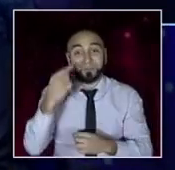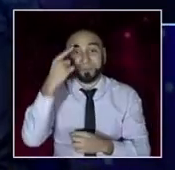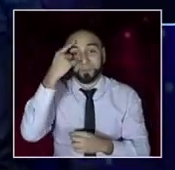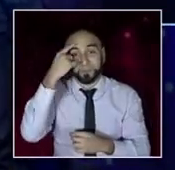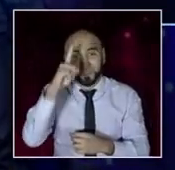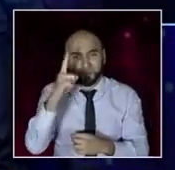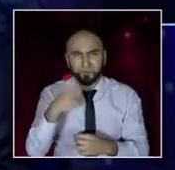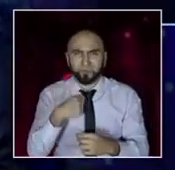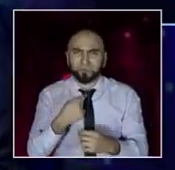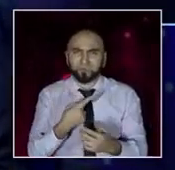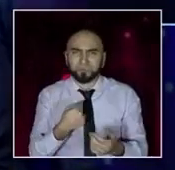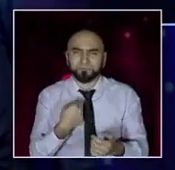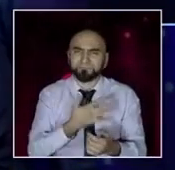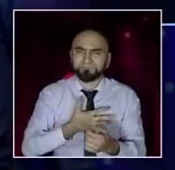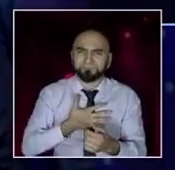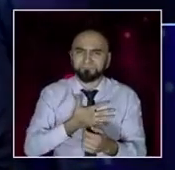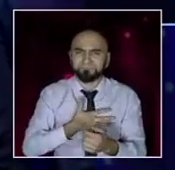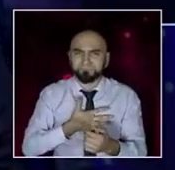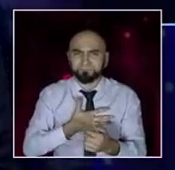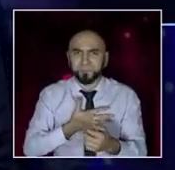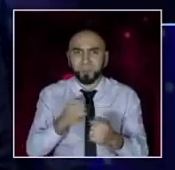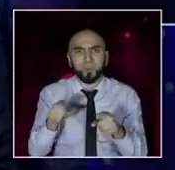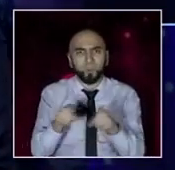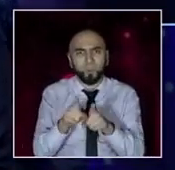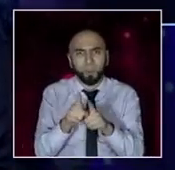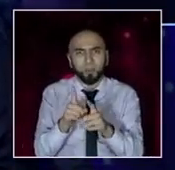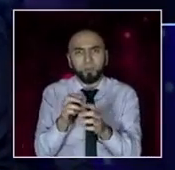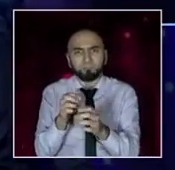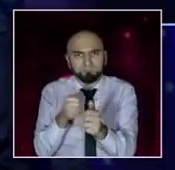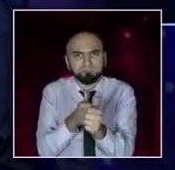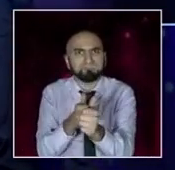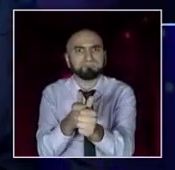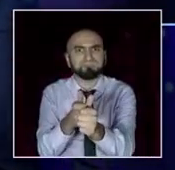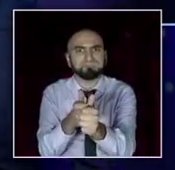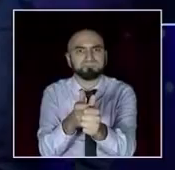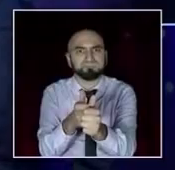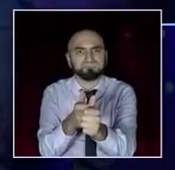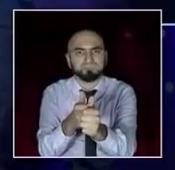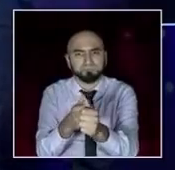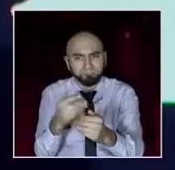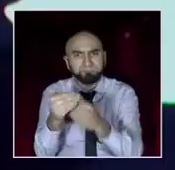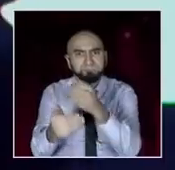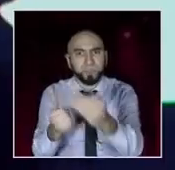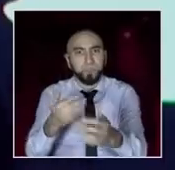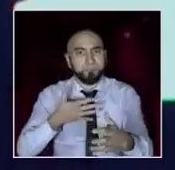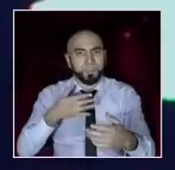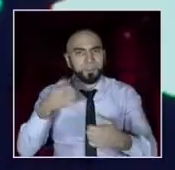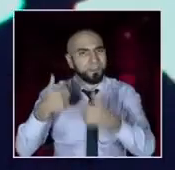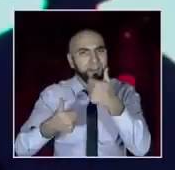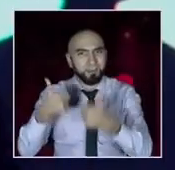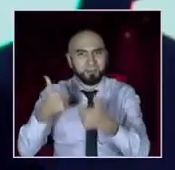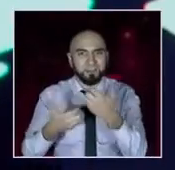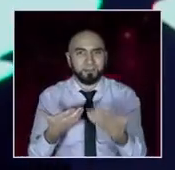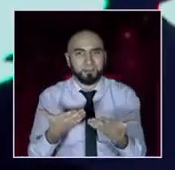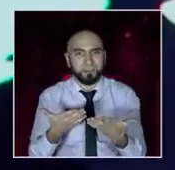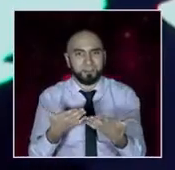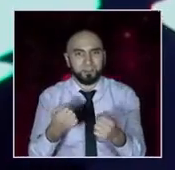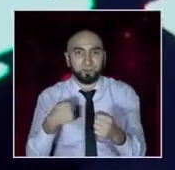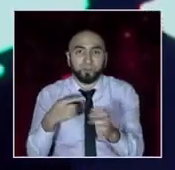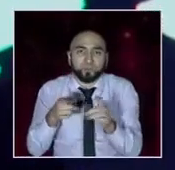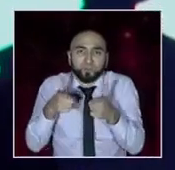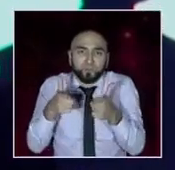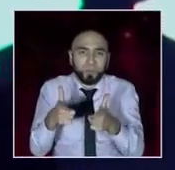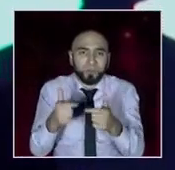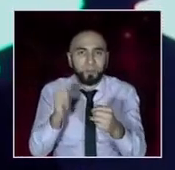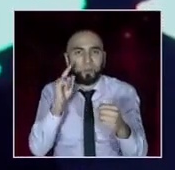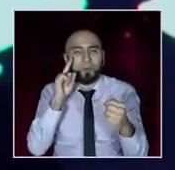la sensación de estar siguiendo los pasos de Varela durante mi carrera, pero también en mi carrera he tenido la suerte de conocer